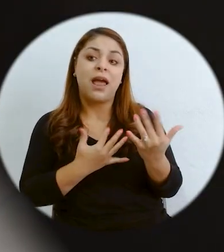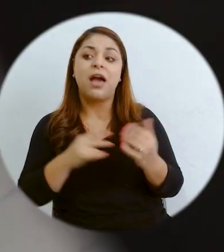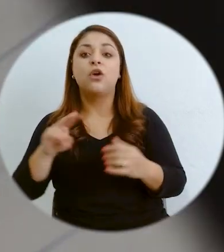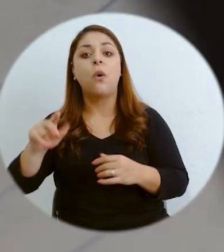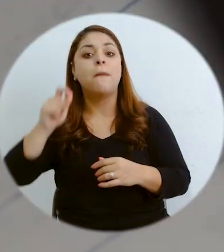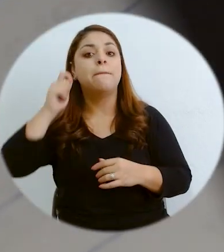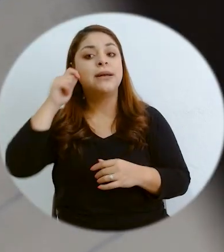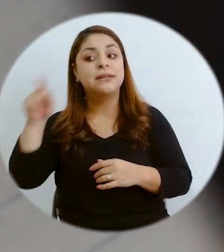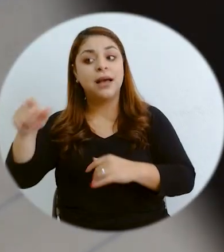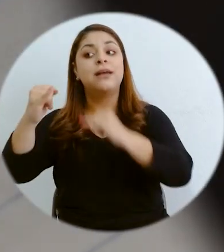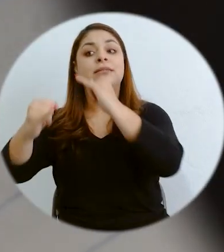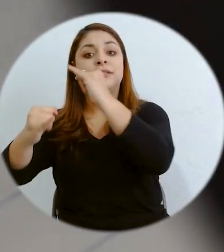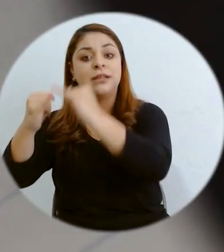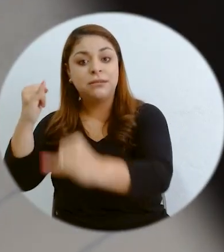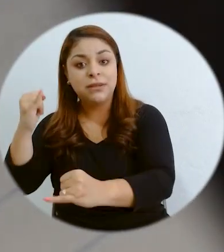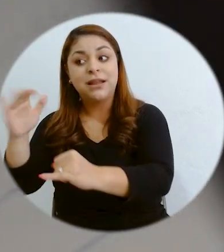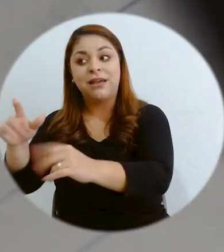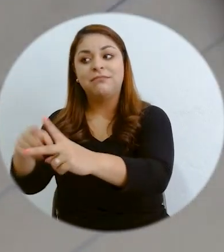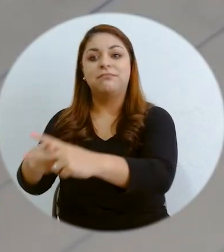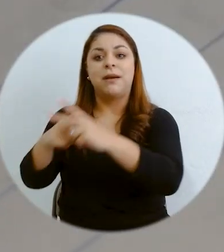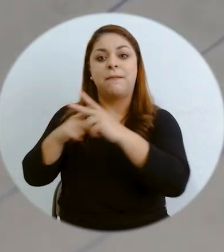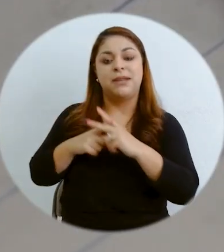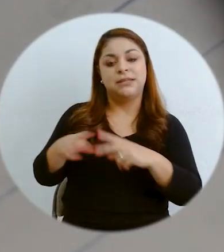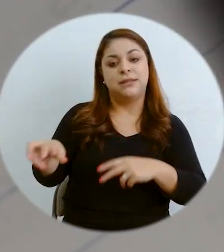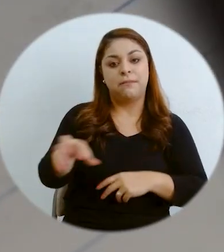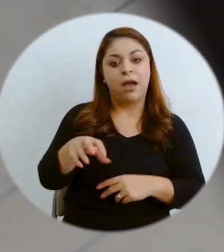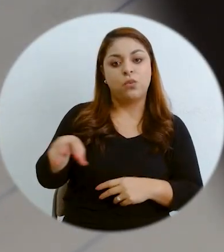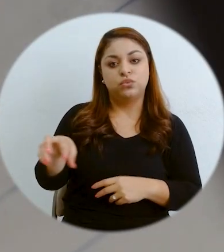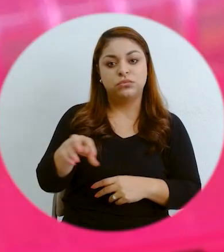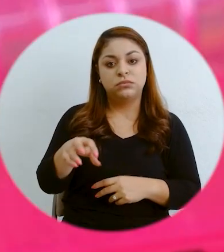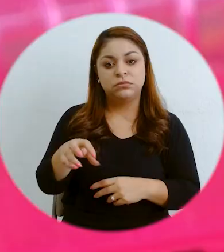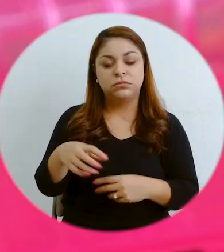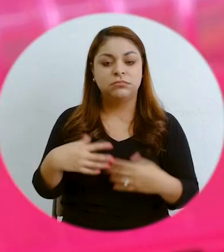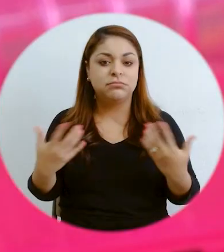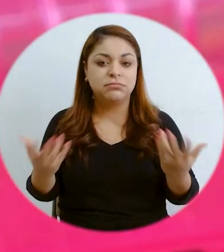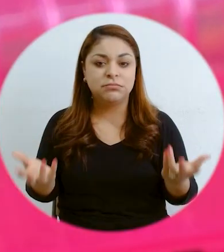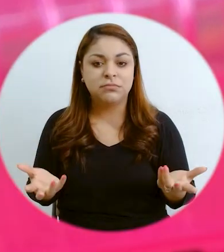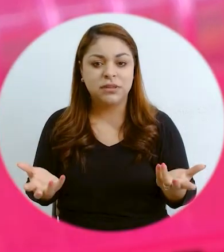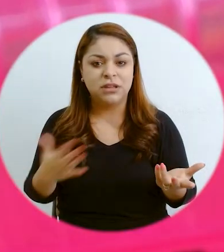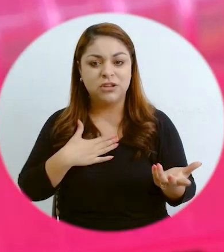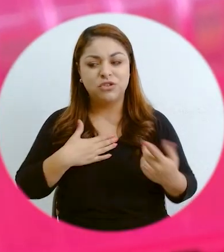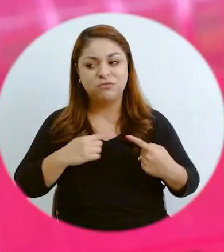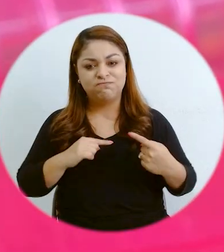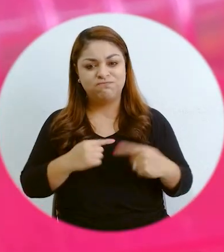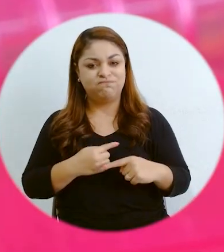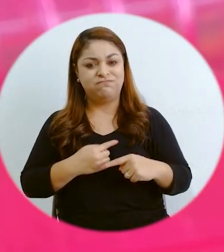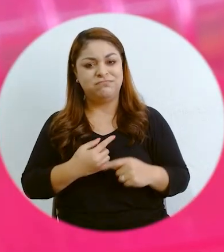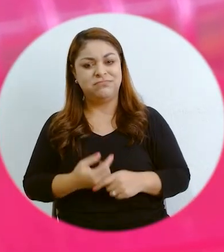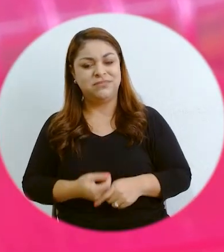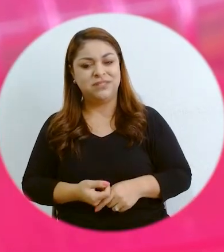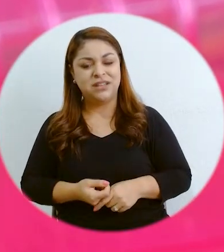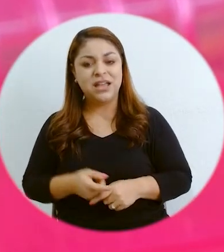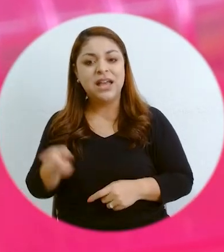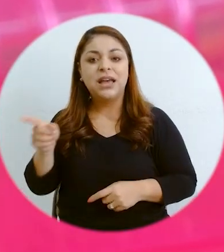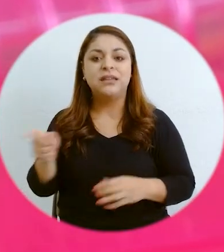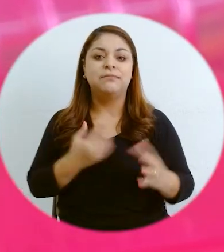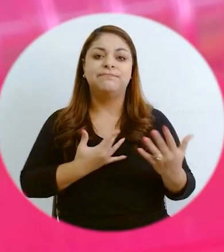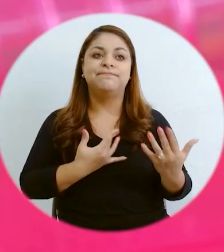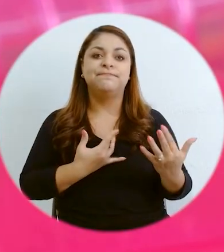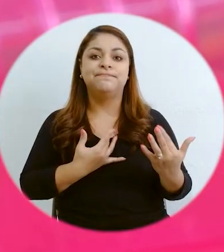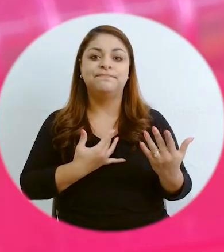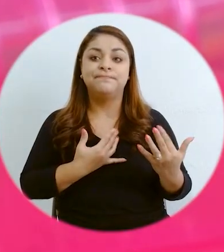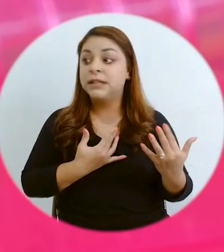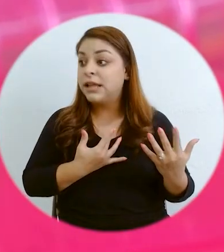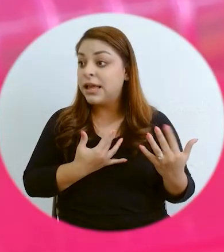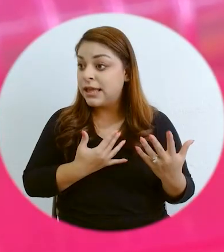que la compañera terminara su trabajo para que me prestara su mouse. ¿Verdad? Y eso duele mucho, genera mucho, porque él tuvo que